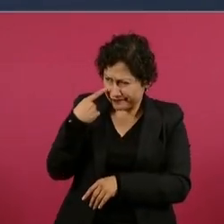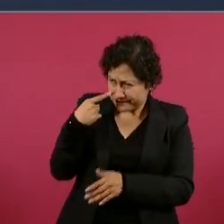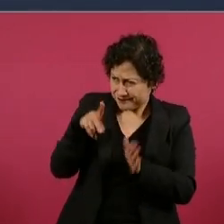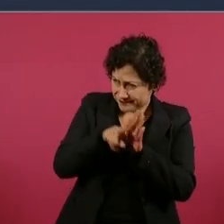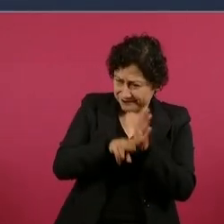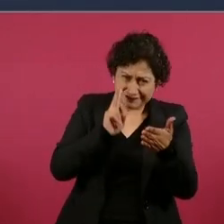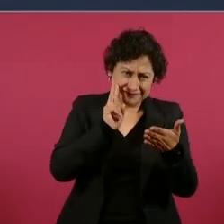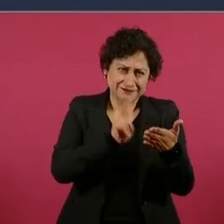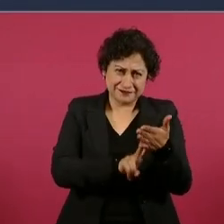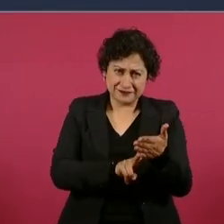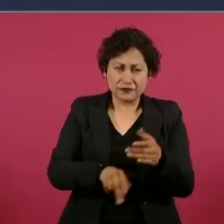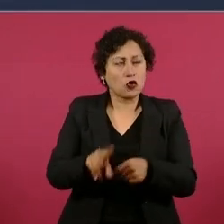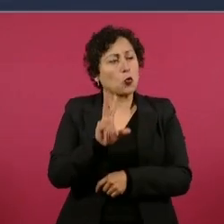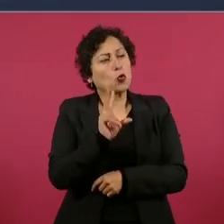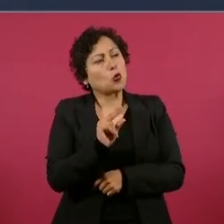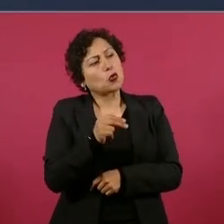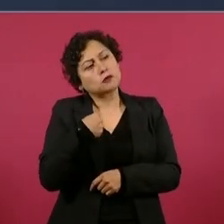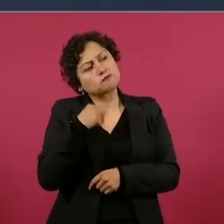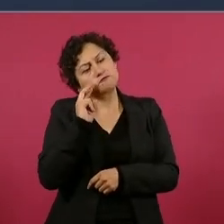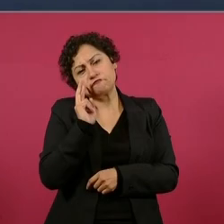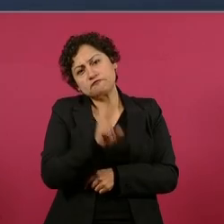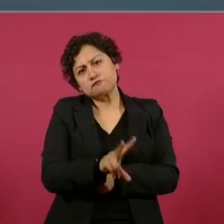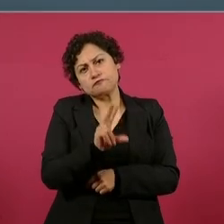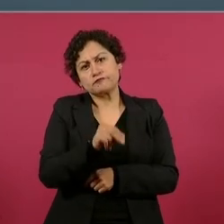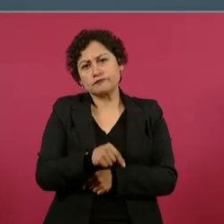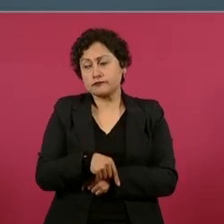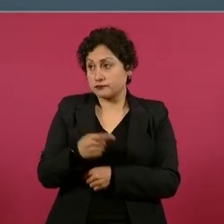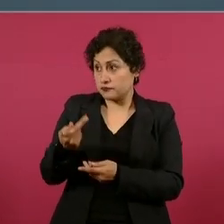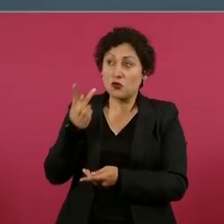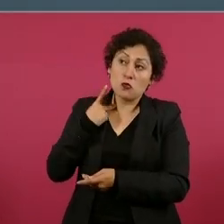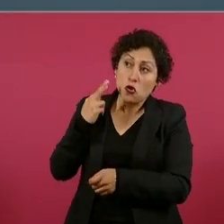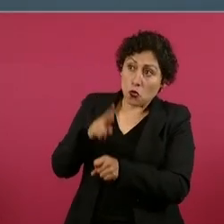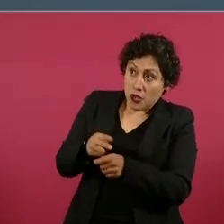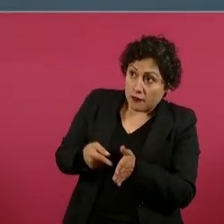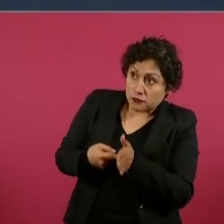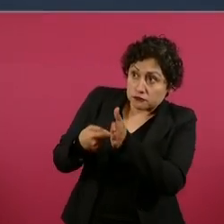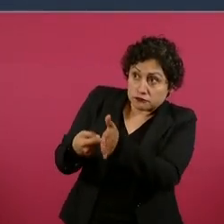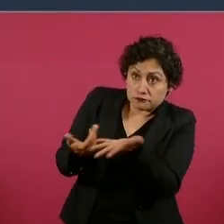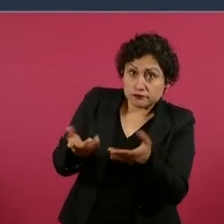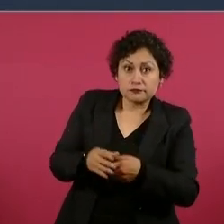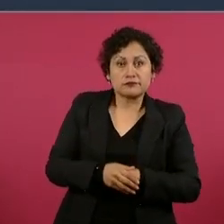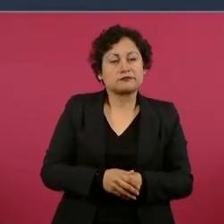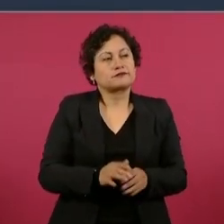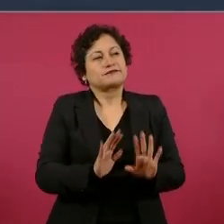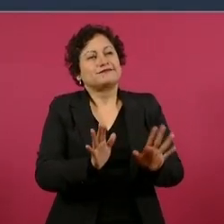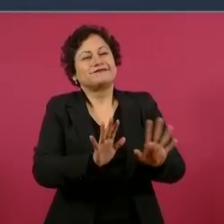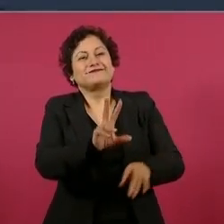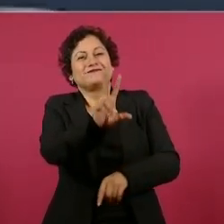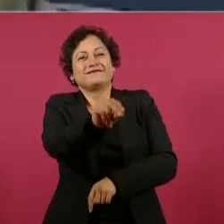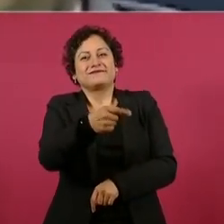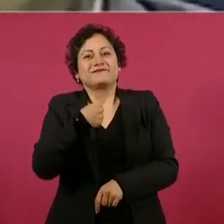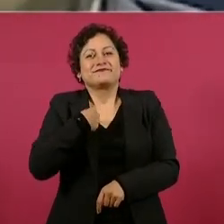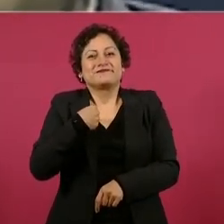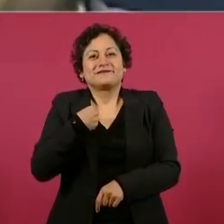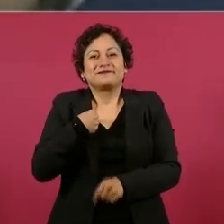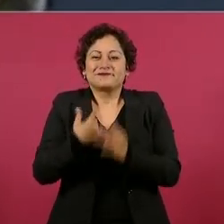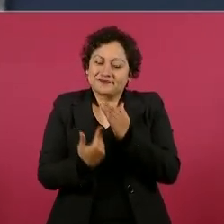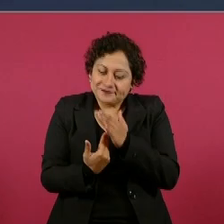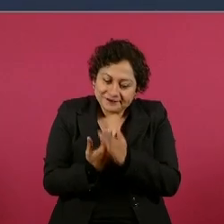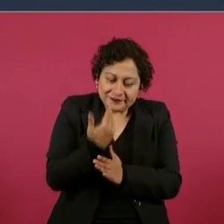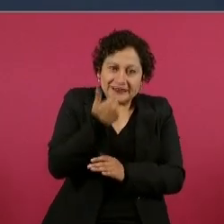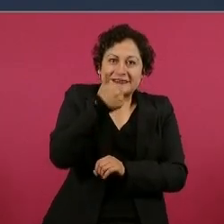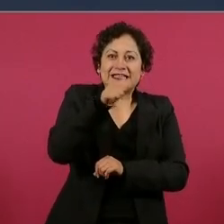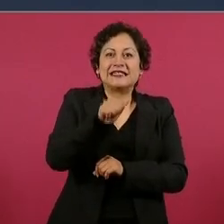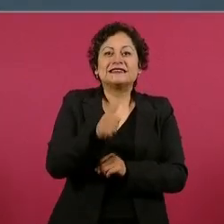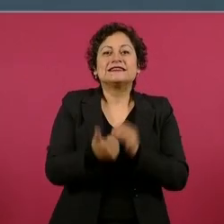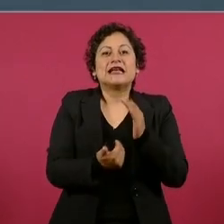no, todavía no. ¿No los has visto? No los he visto. ¿No? No. ¿No te los enseñó el procurador Matiz? No, no, no, pues yo trabajo desde las 6 de la mañana. Pues, pero no te, o sea,